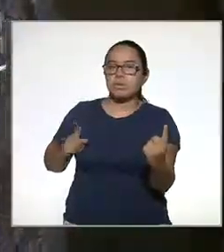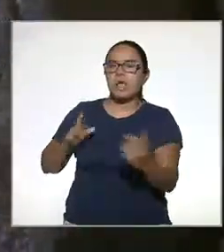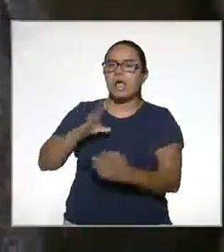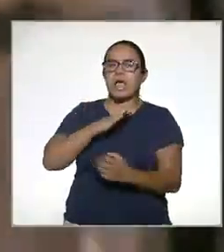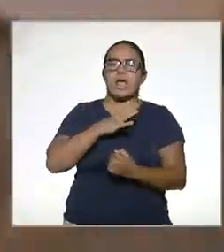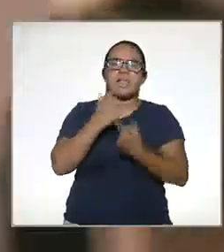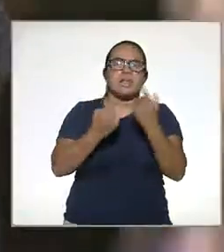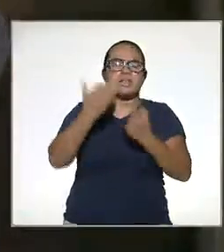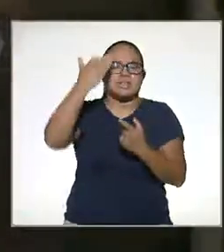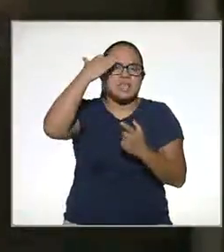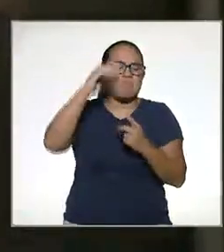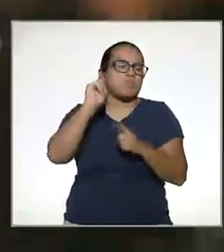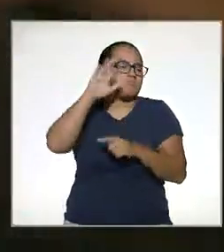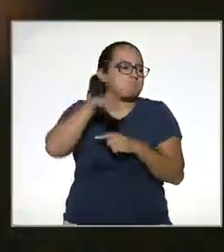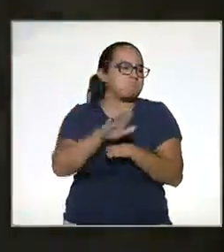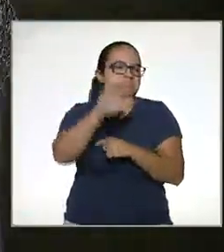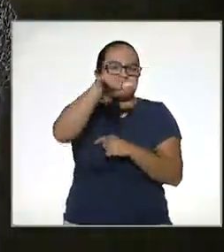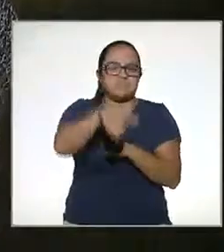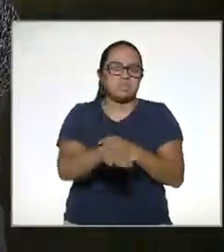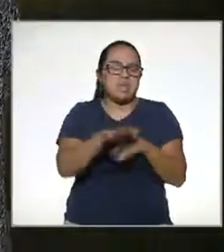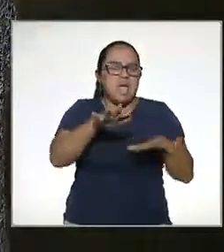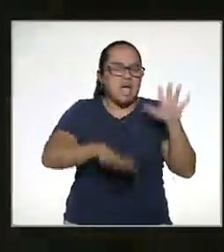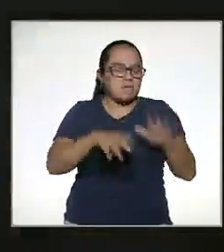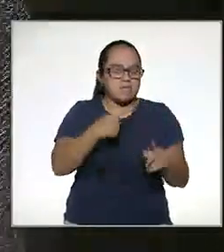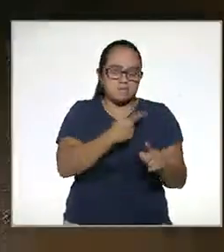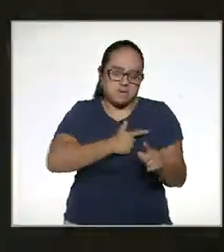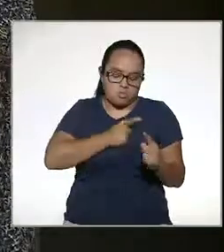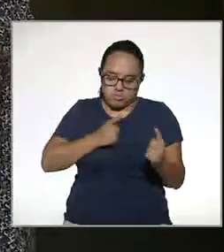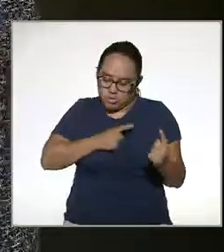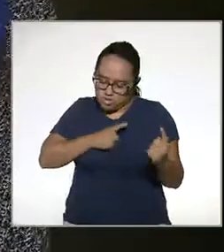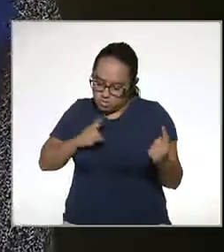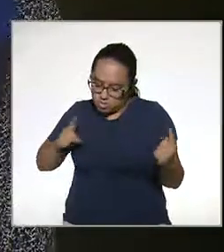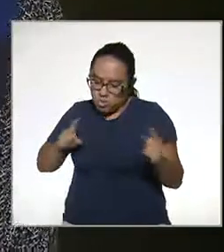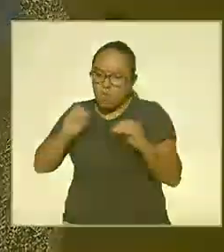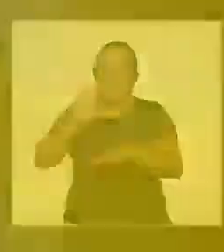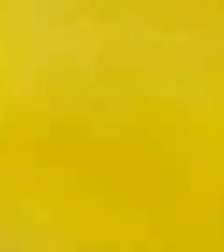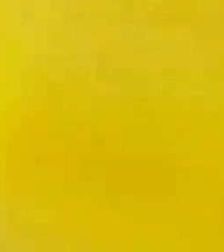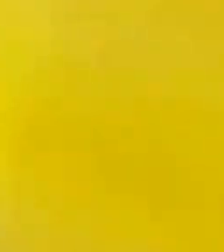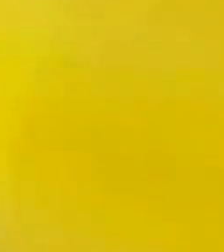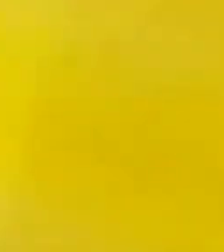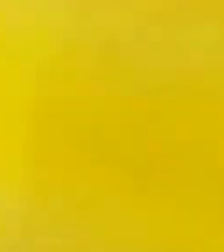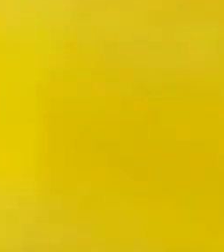algunas épocas de más contemplación y reflexión y otras de mayor contacto social.